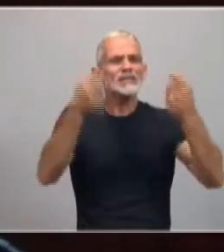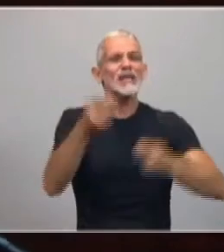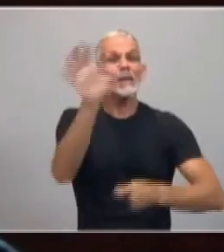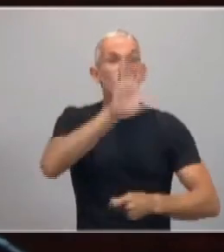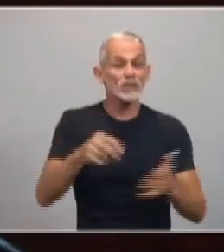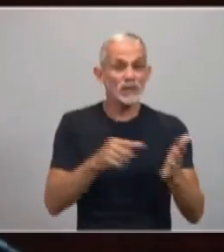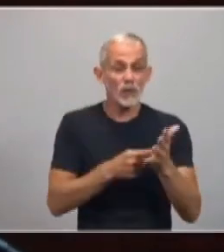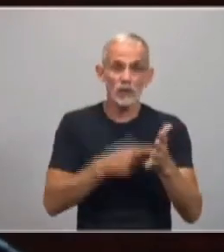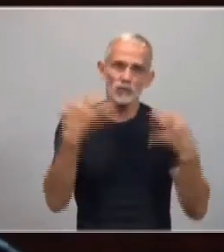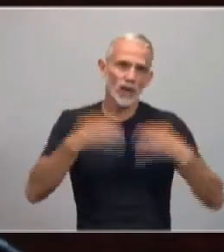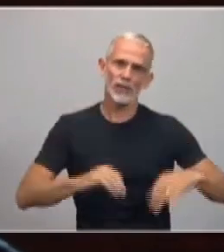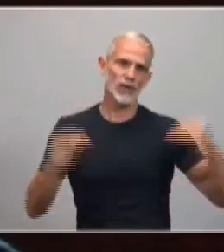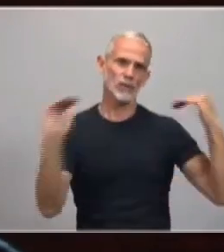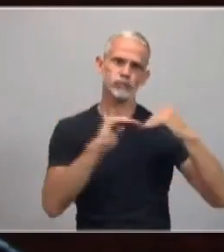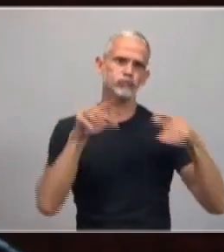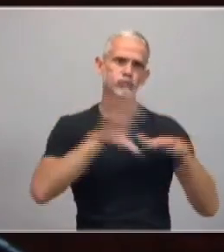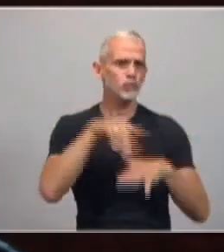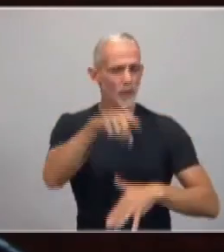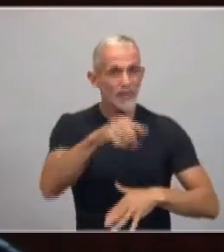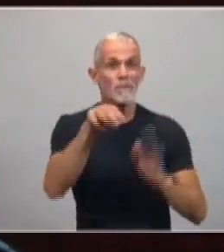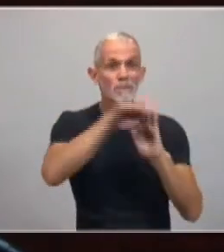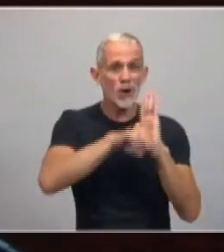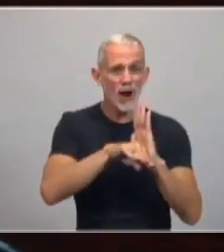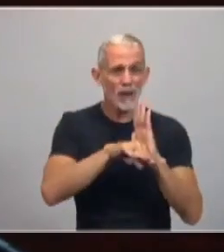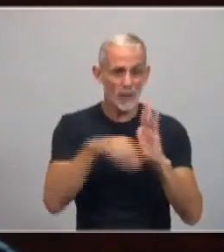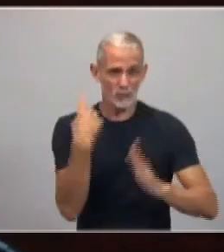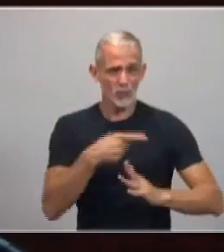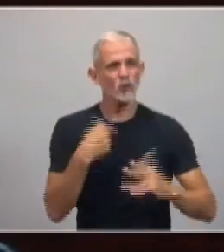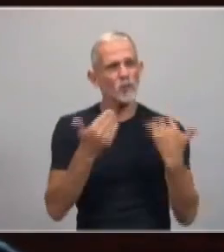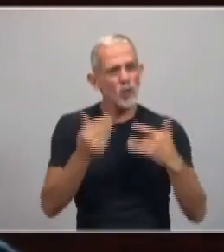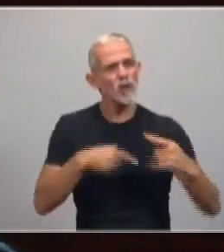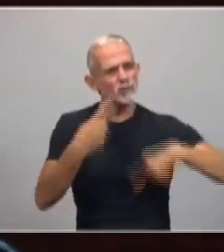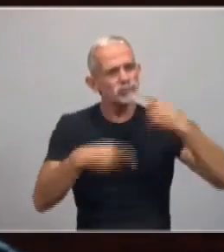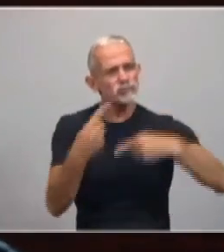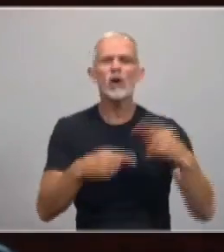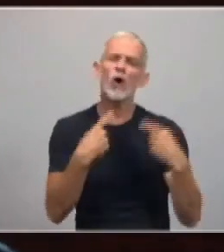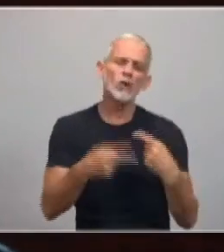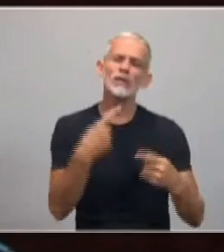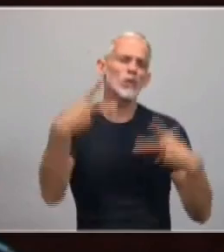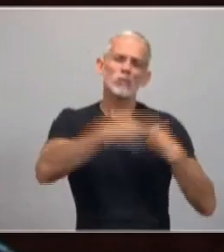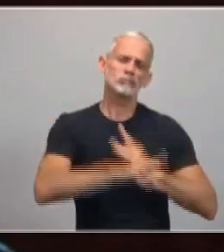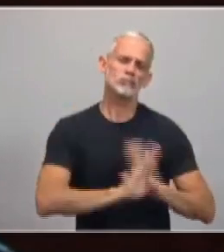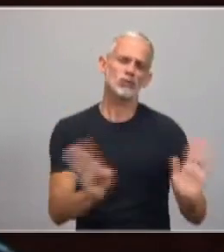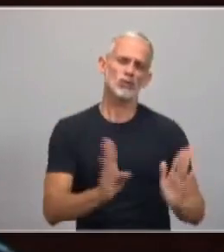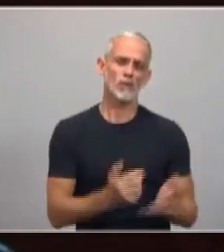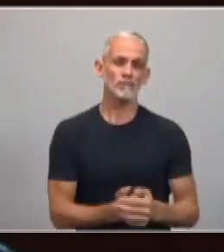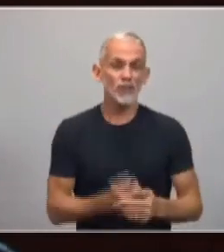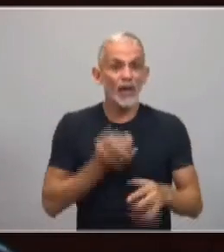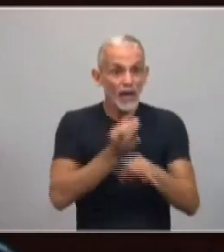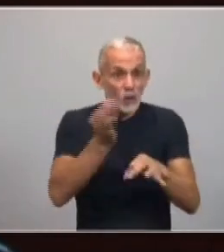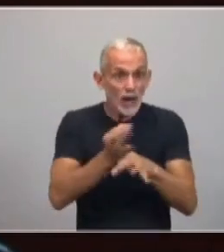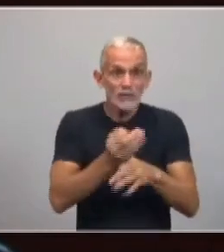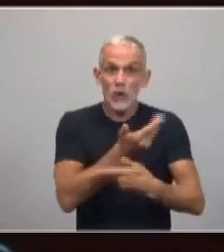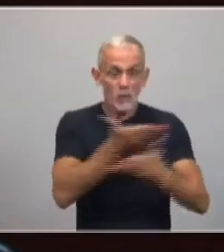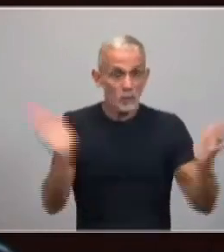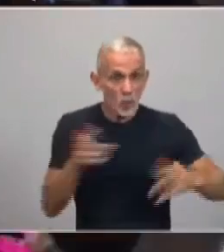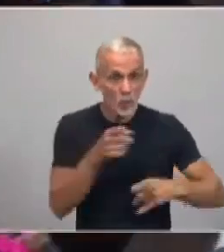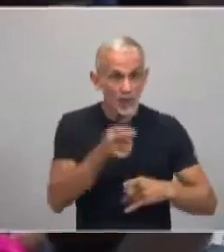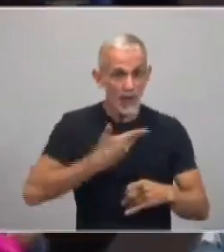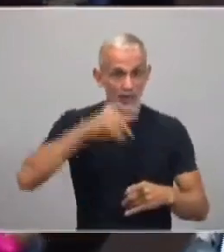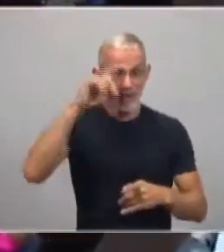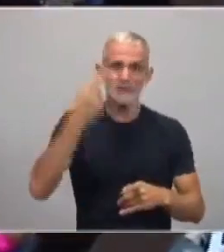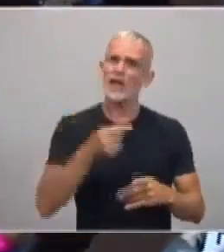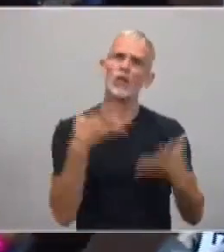provincia lo que corresponde y para que los programas que podamos sostener continúen en marcha. La educación pública